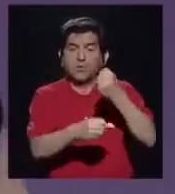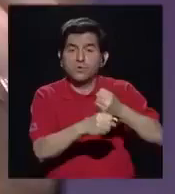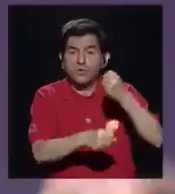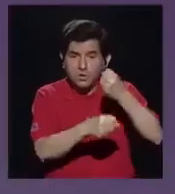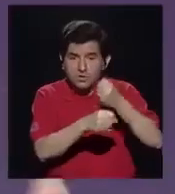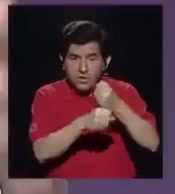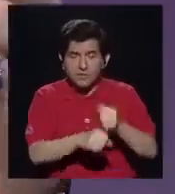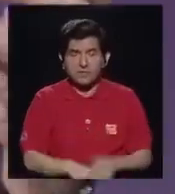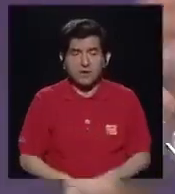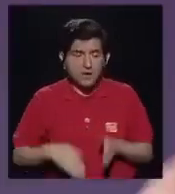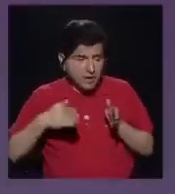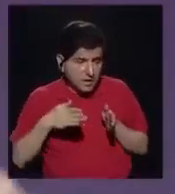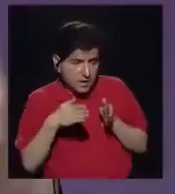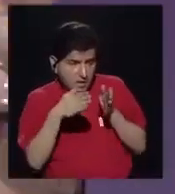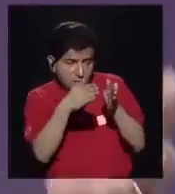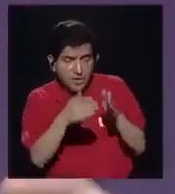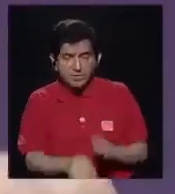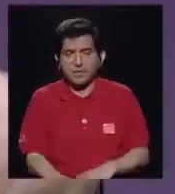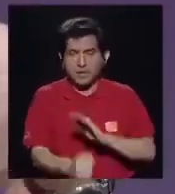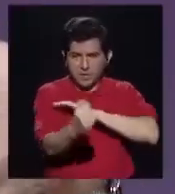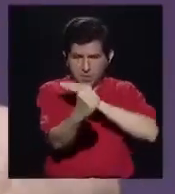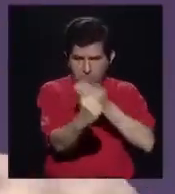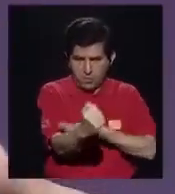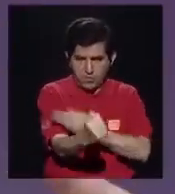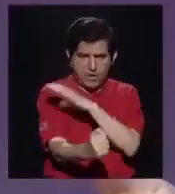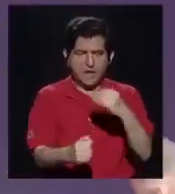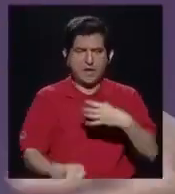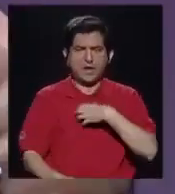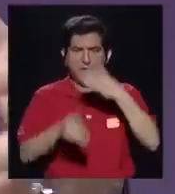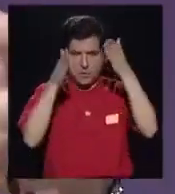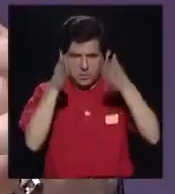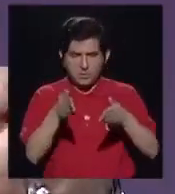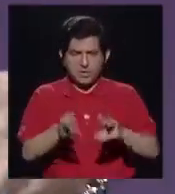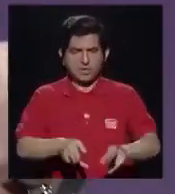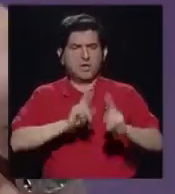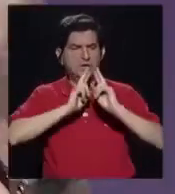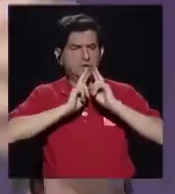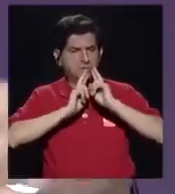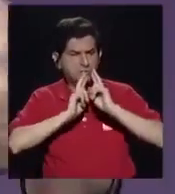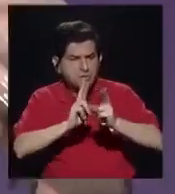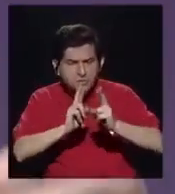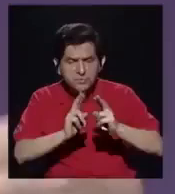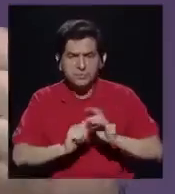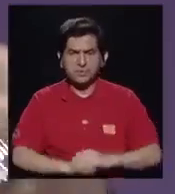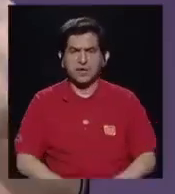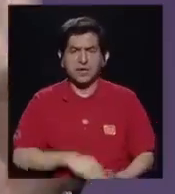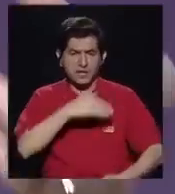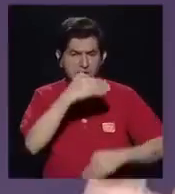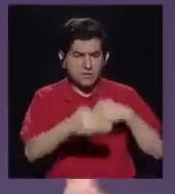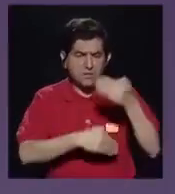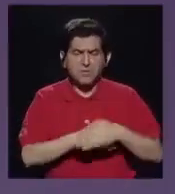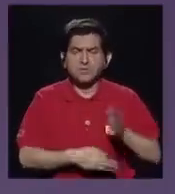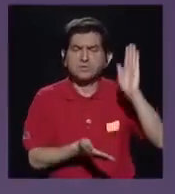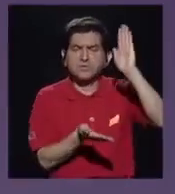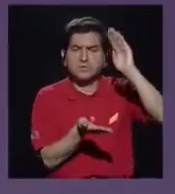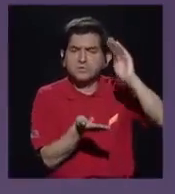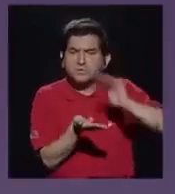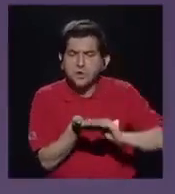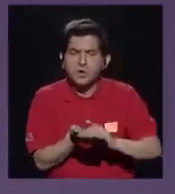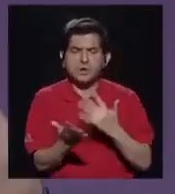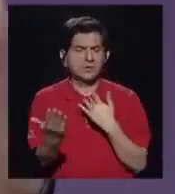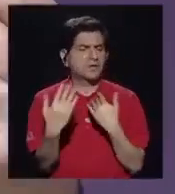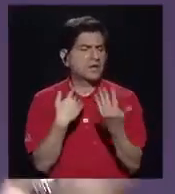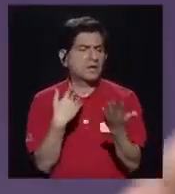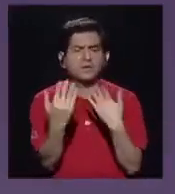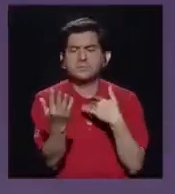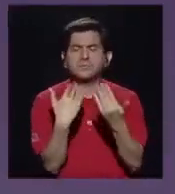en la dirección esos poderes esos dueños el resultado de esa dueña edad es un proceso de disminución de la empatía